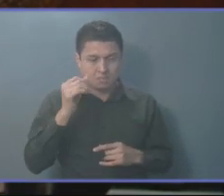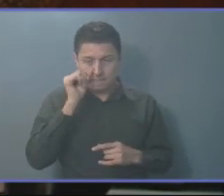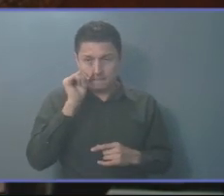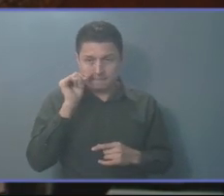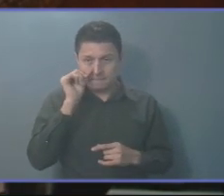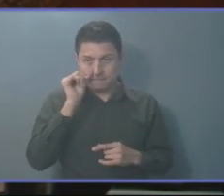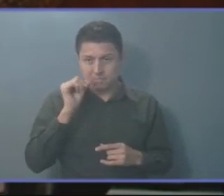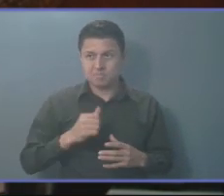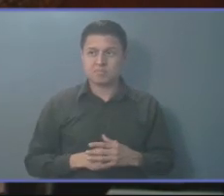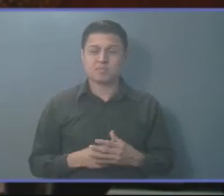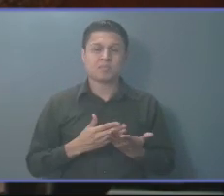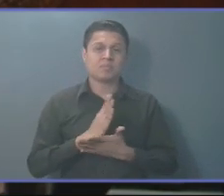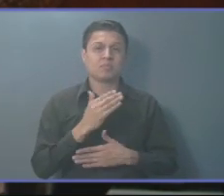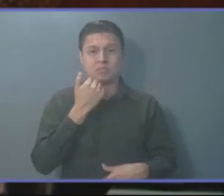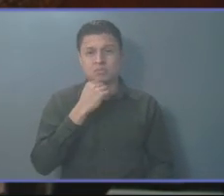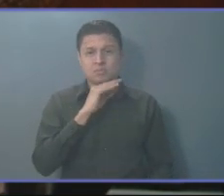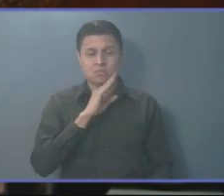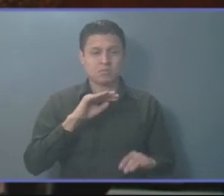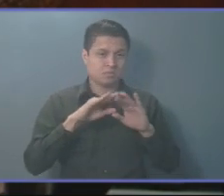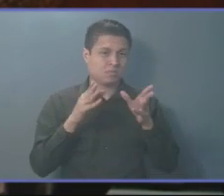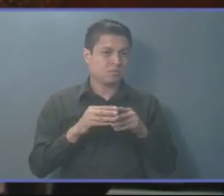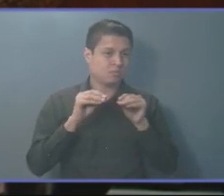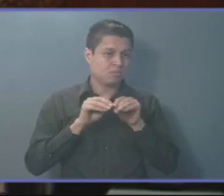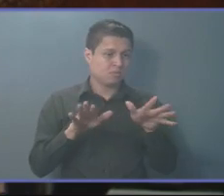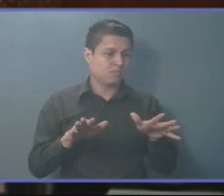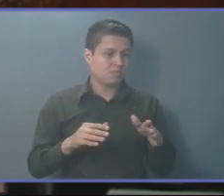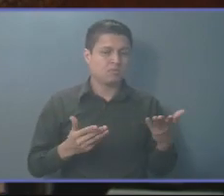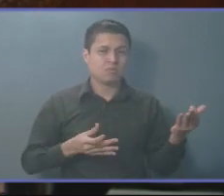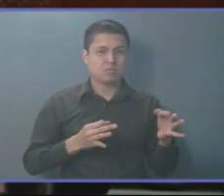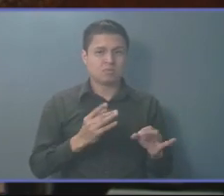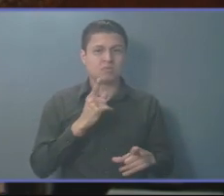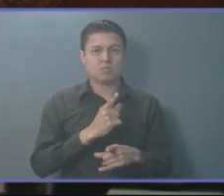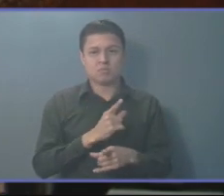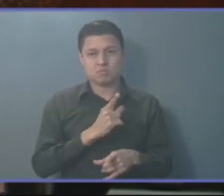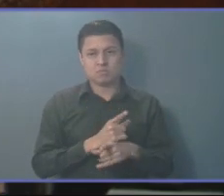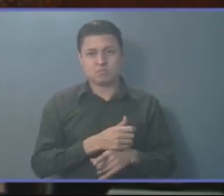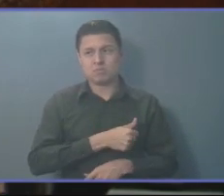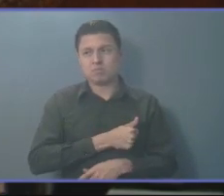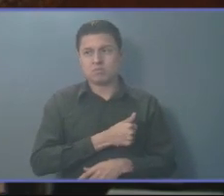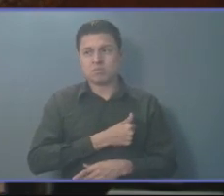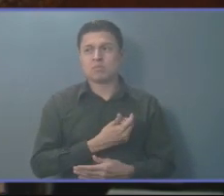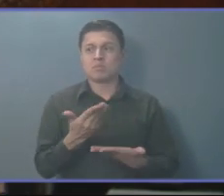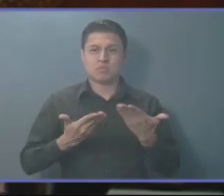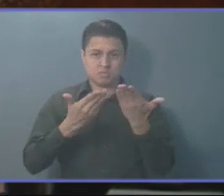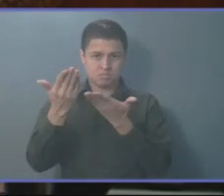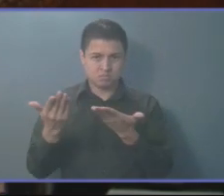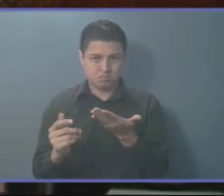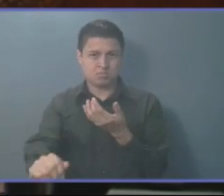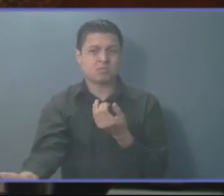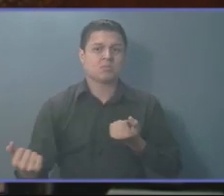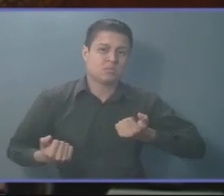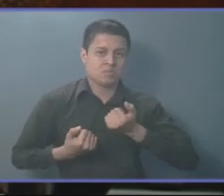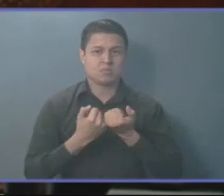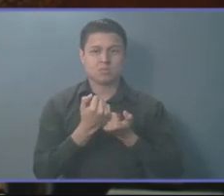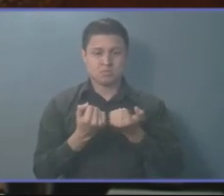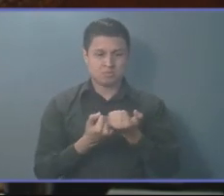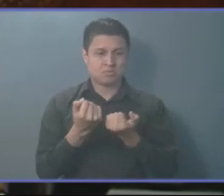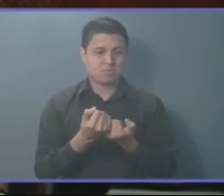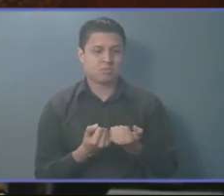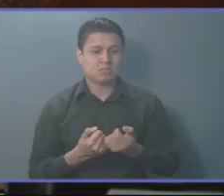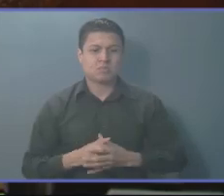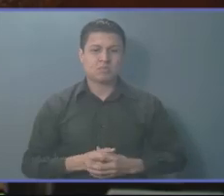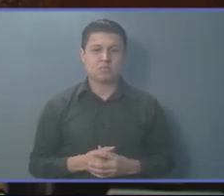necesarios en la pandemia en forma adecuada, responsable y sostenida. Los referidos jefes de